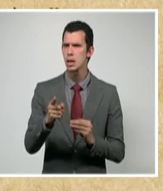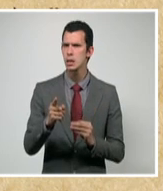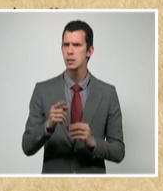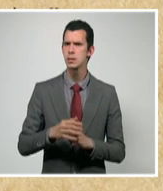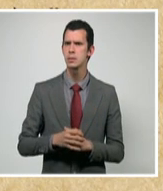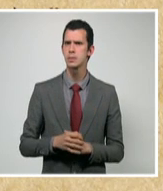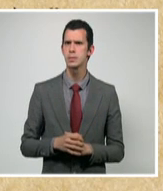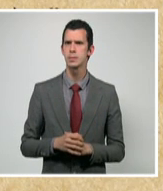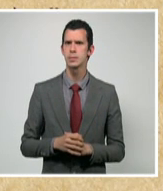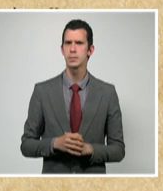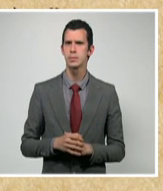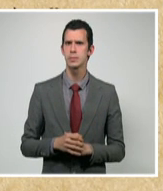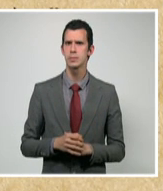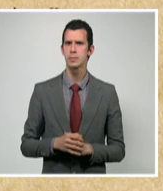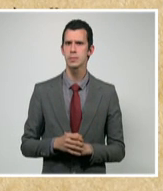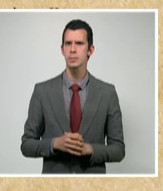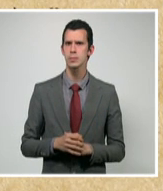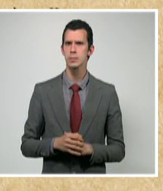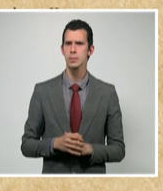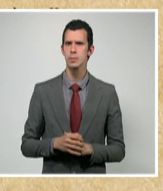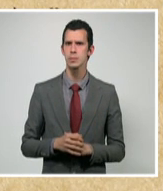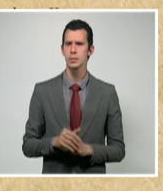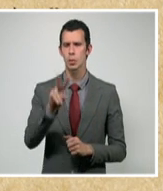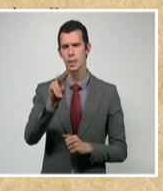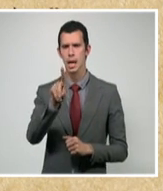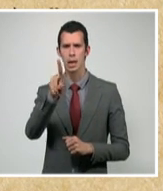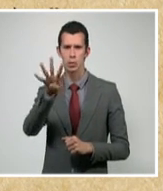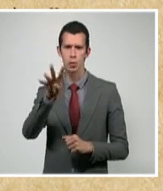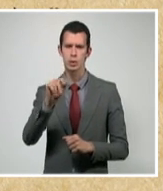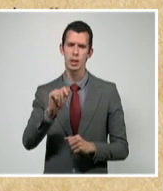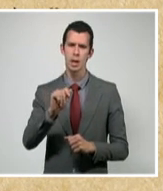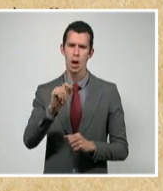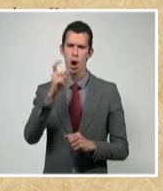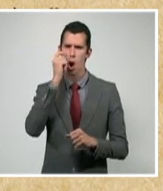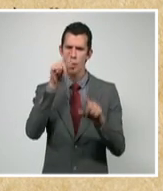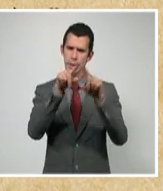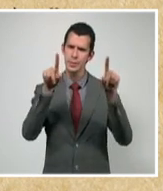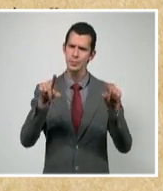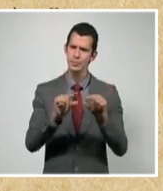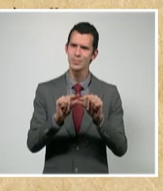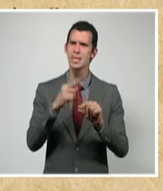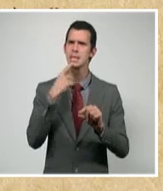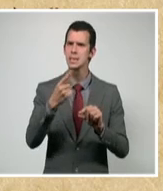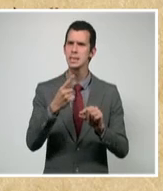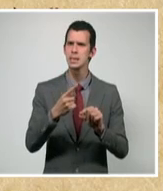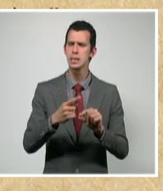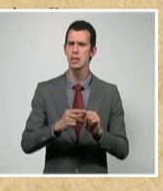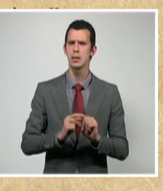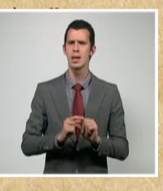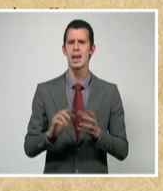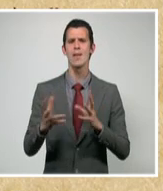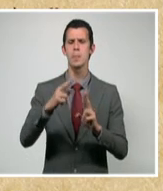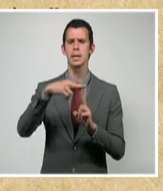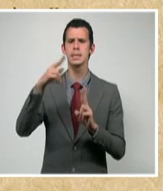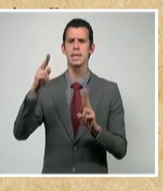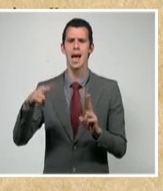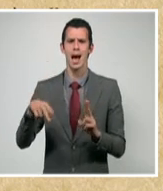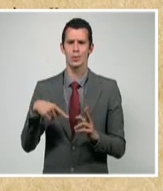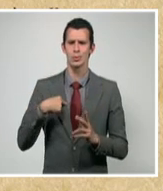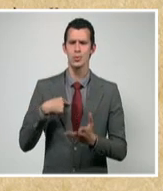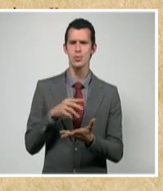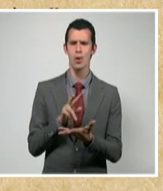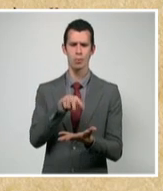señala: el performance fue arte debido a su estructura simbólica y por haber sido catalogado como tal y producirse